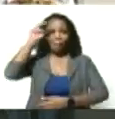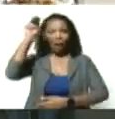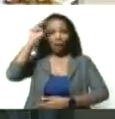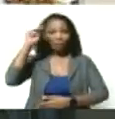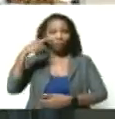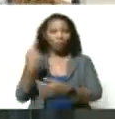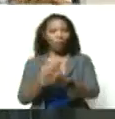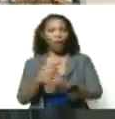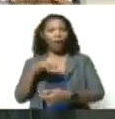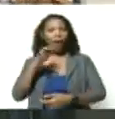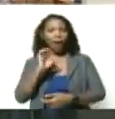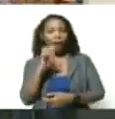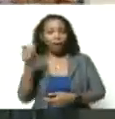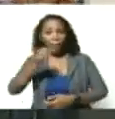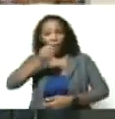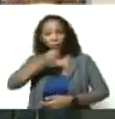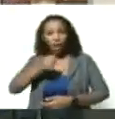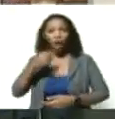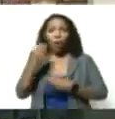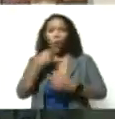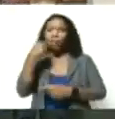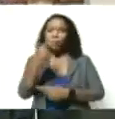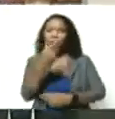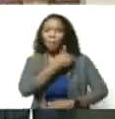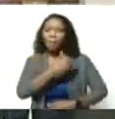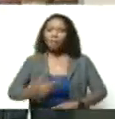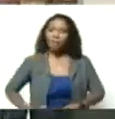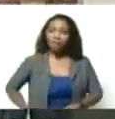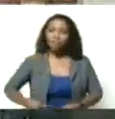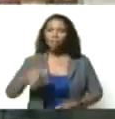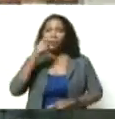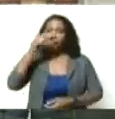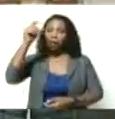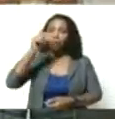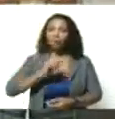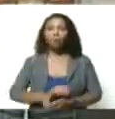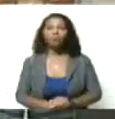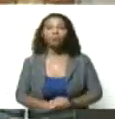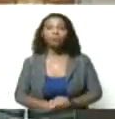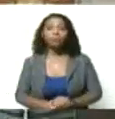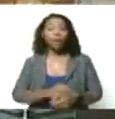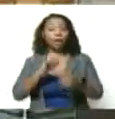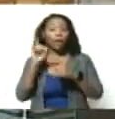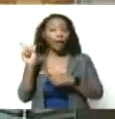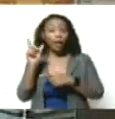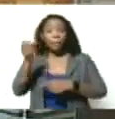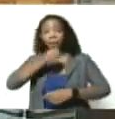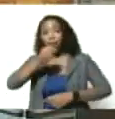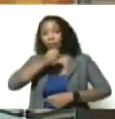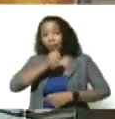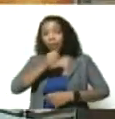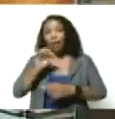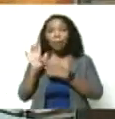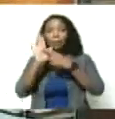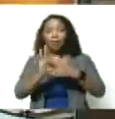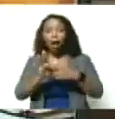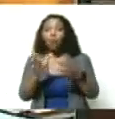Earle. Como sentenciaba el presidente constitucional Nicolás Maduro, Earle representa una